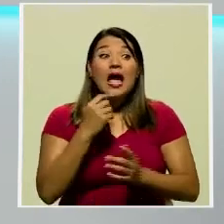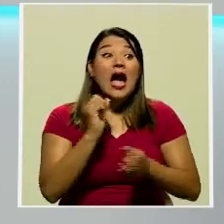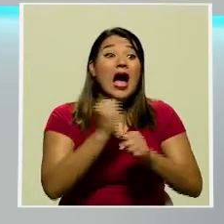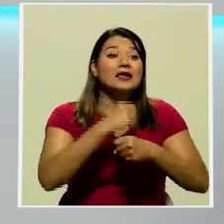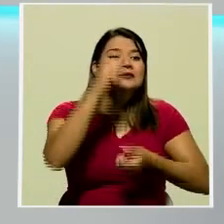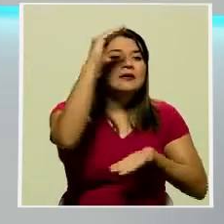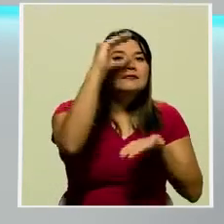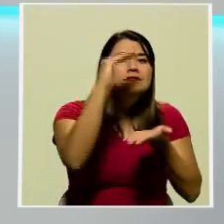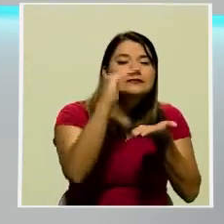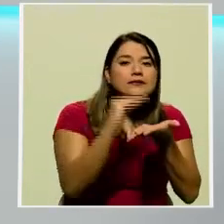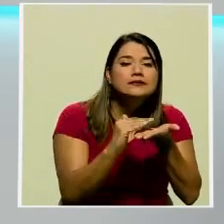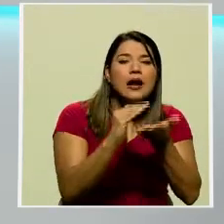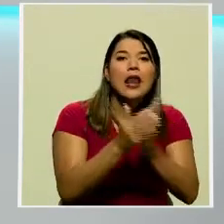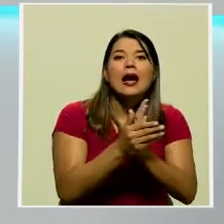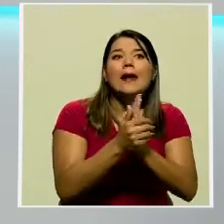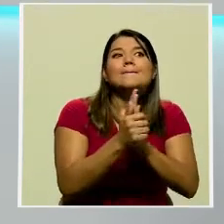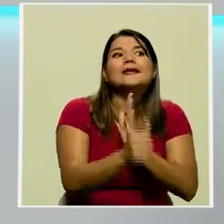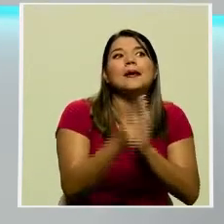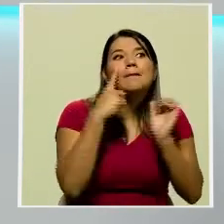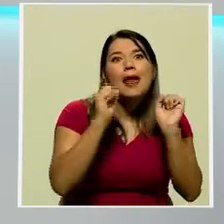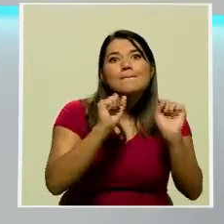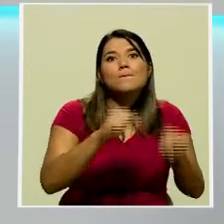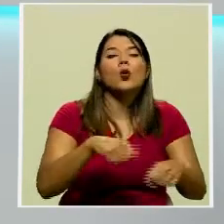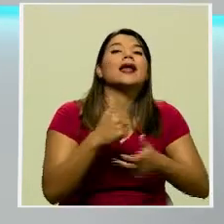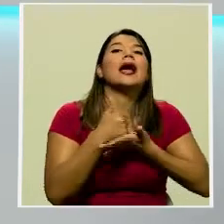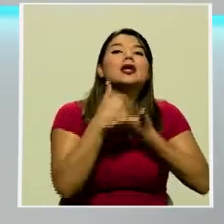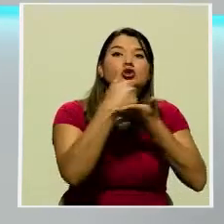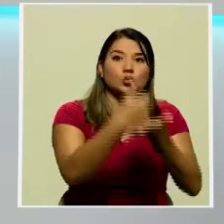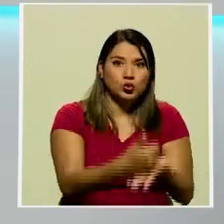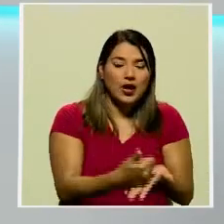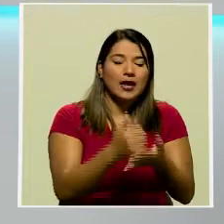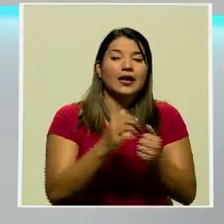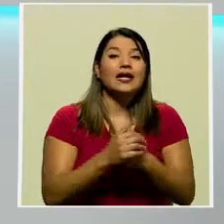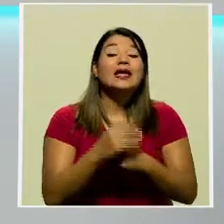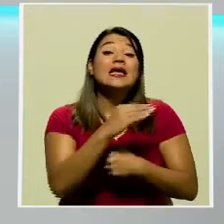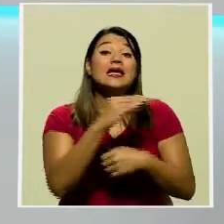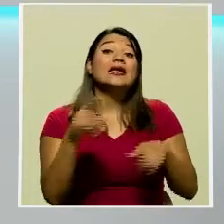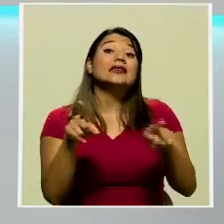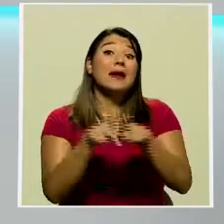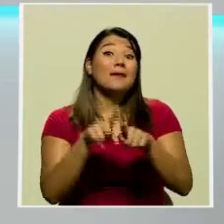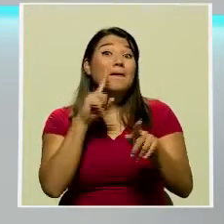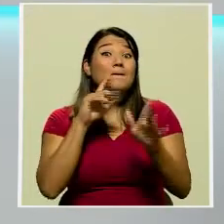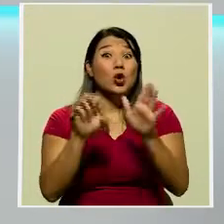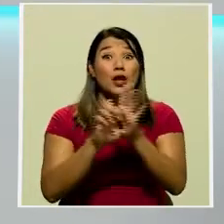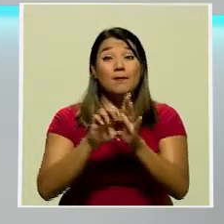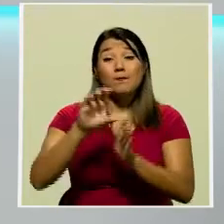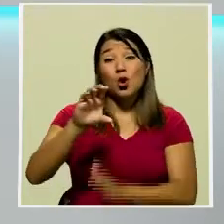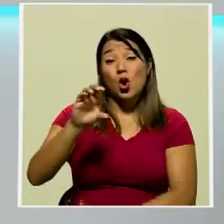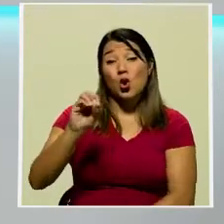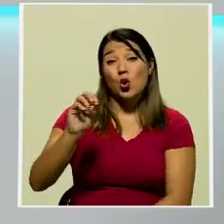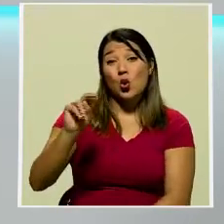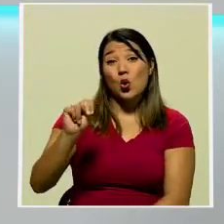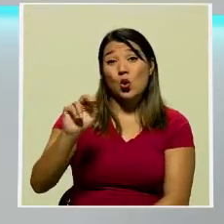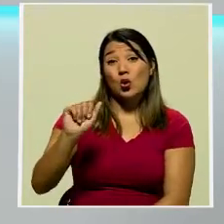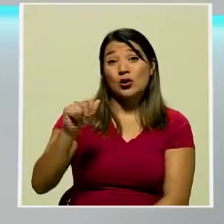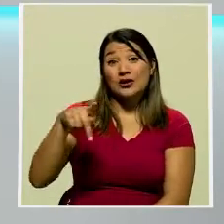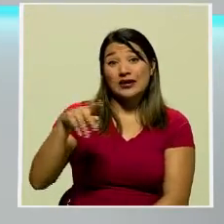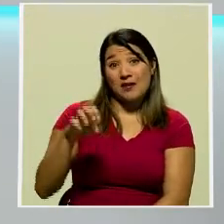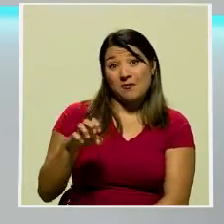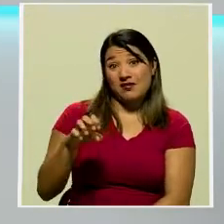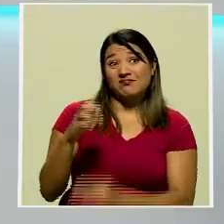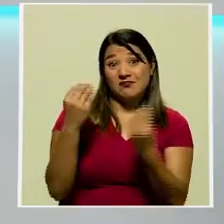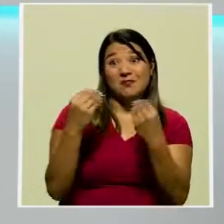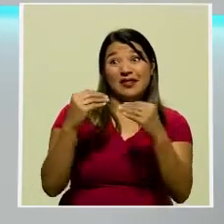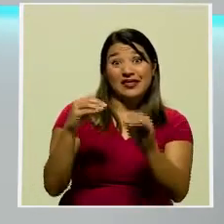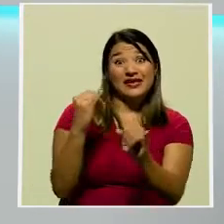la capacidad de ayudar. También tiene un costo en el caso de CONAPE. La venta de la cartera, ya